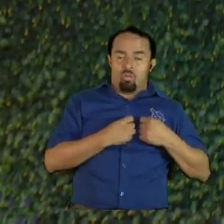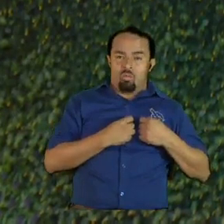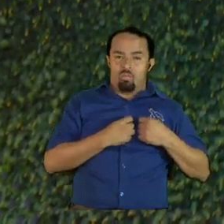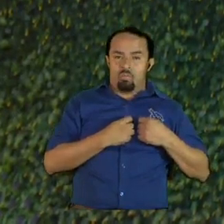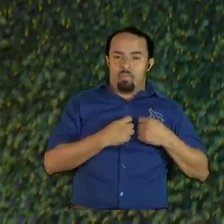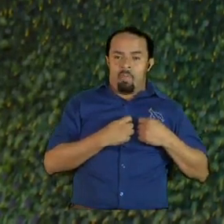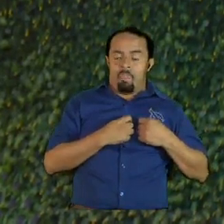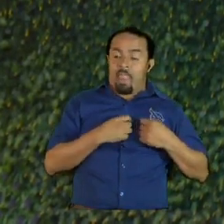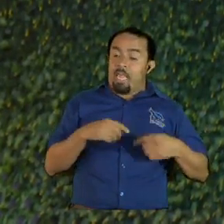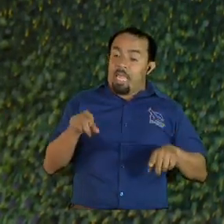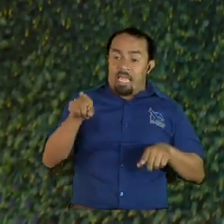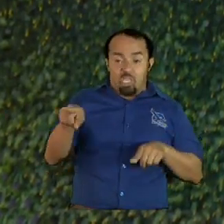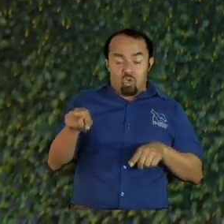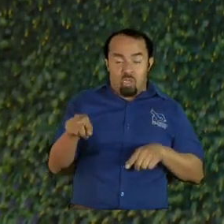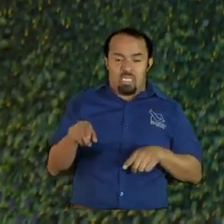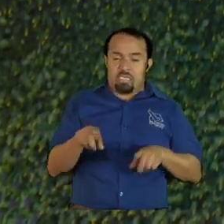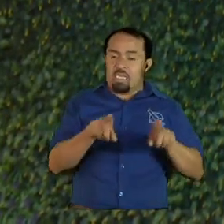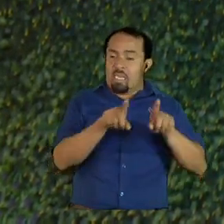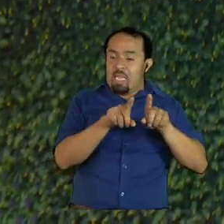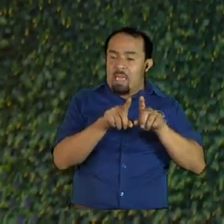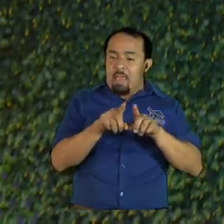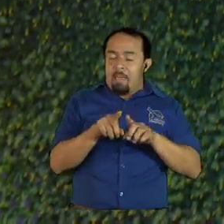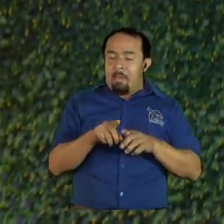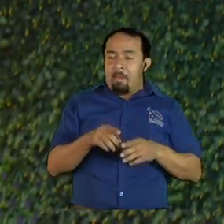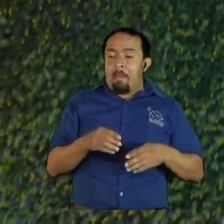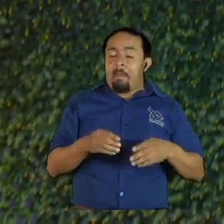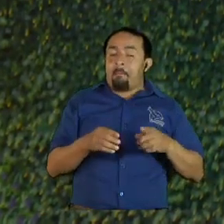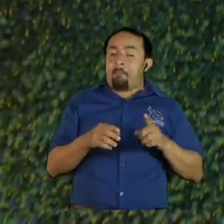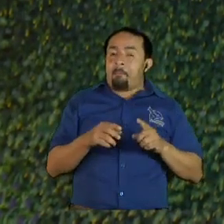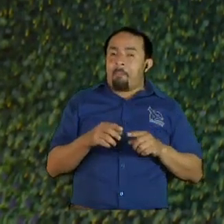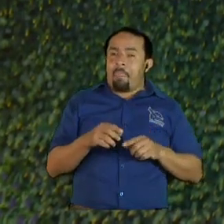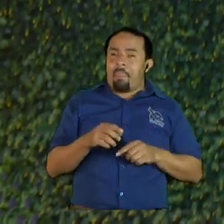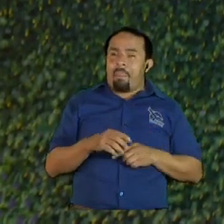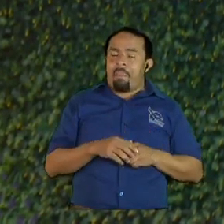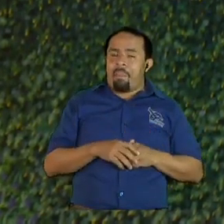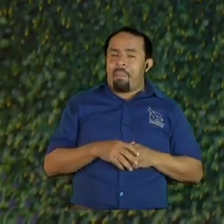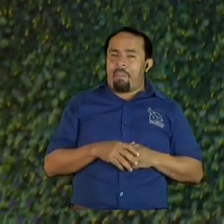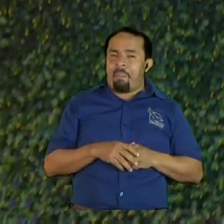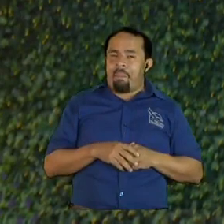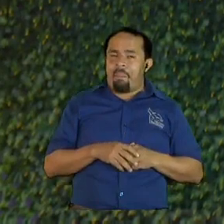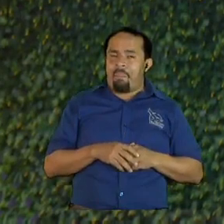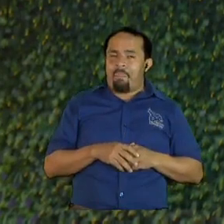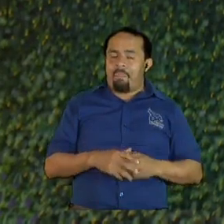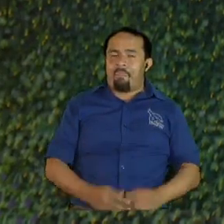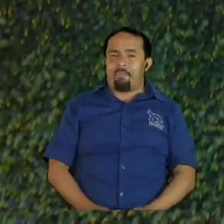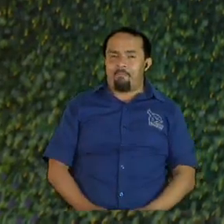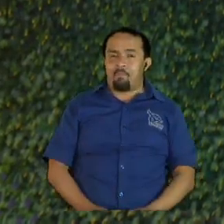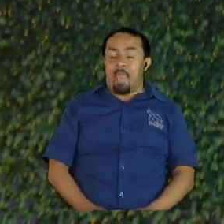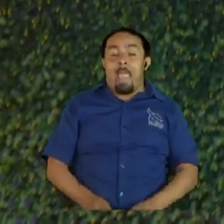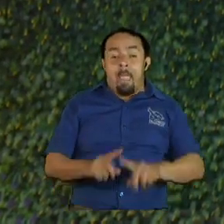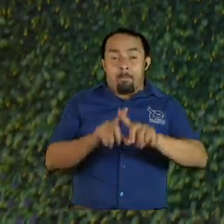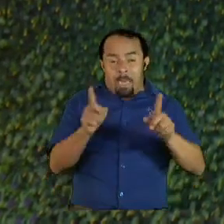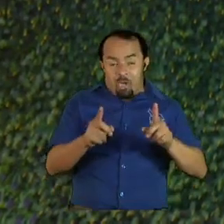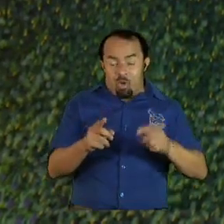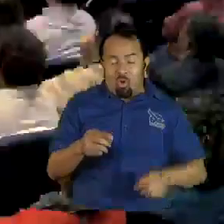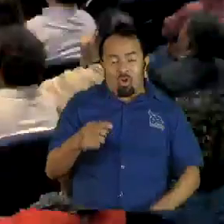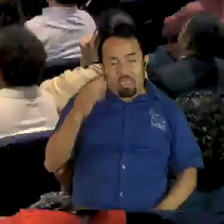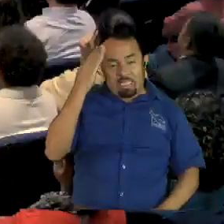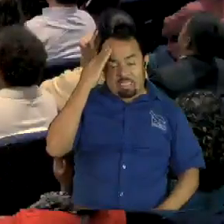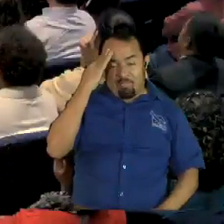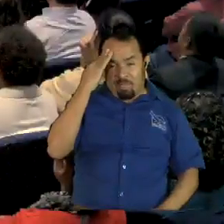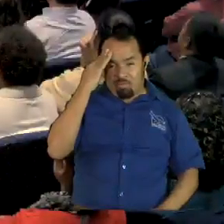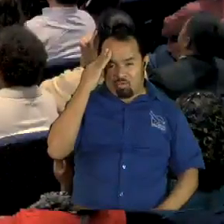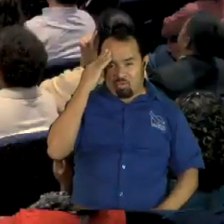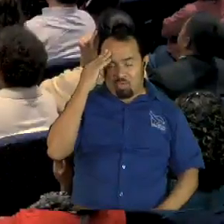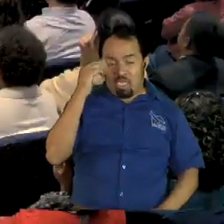del 666, que tal vez no es el 666 completo, pero que están descritos, no sé si me